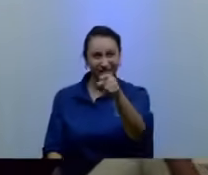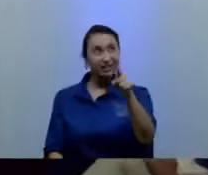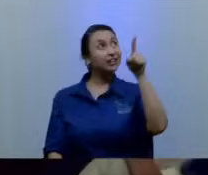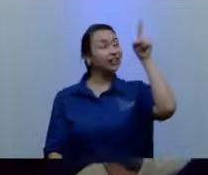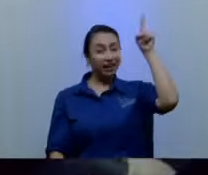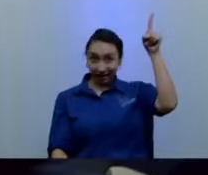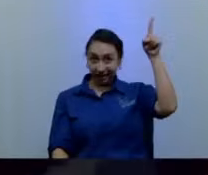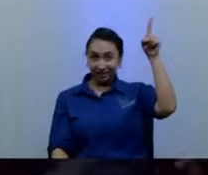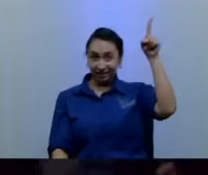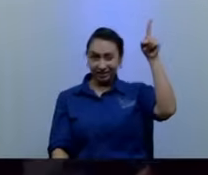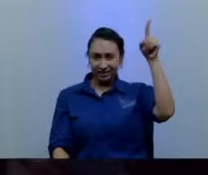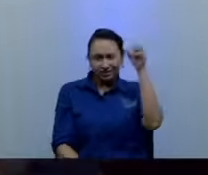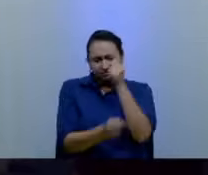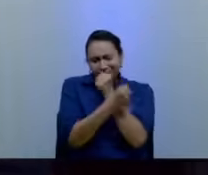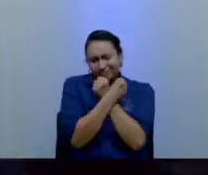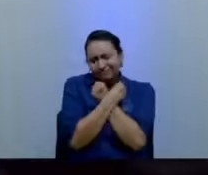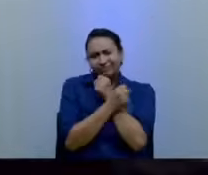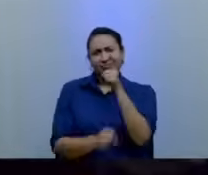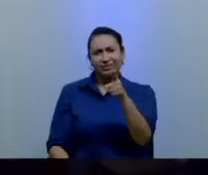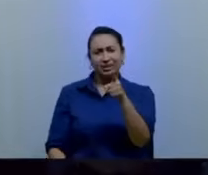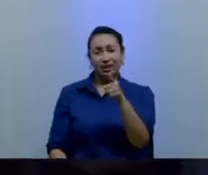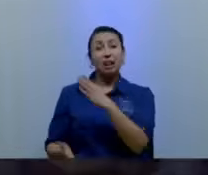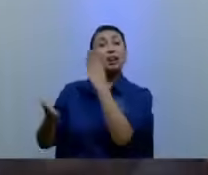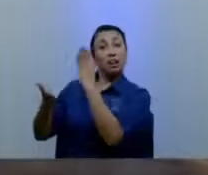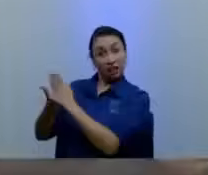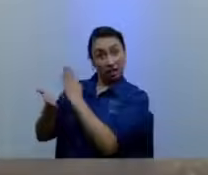diga, es porque está en la Biblia.